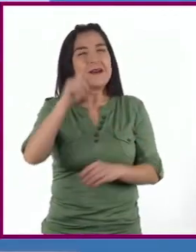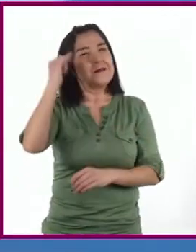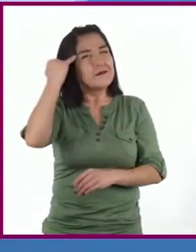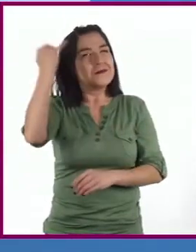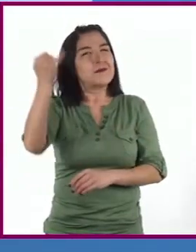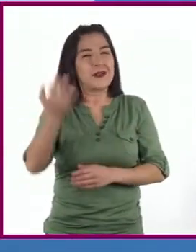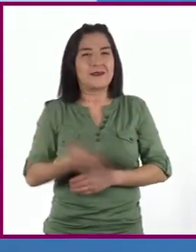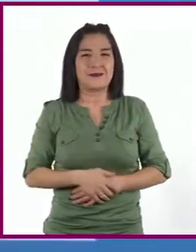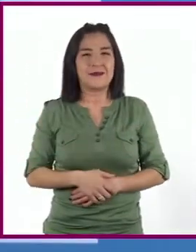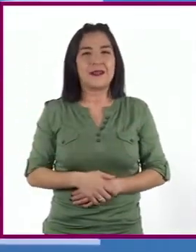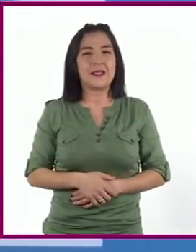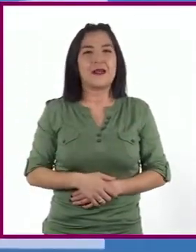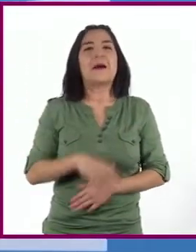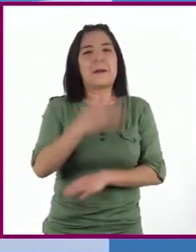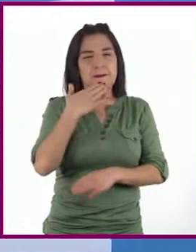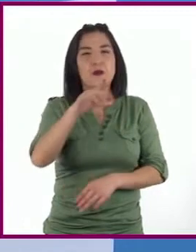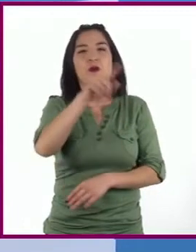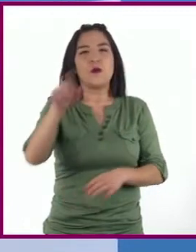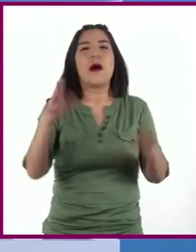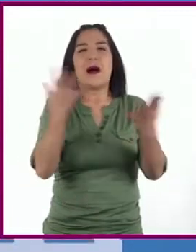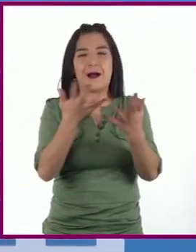Bien, realicen la rotación.